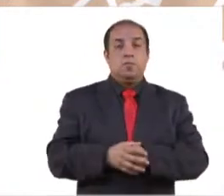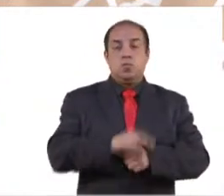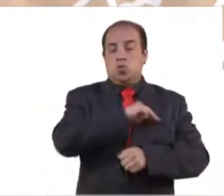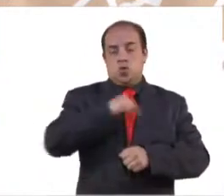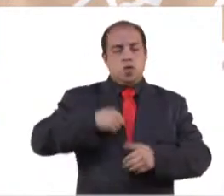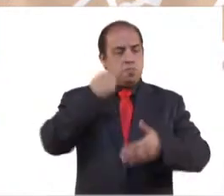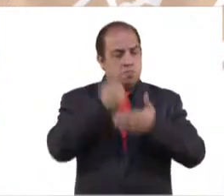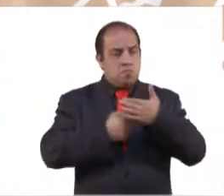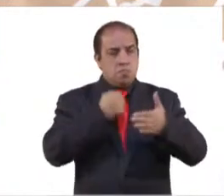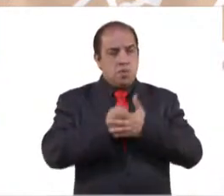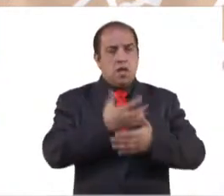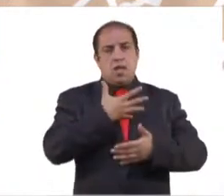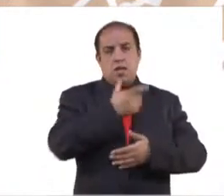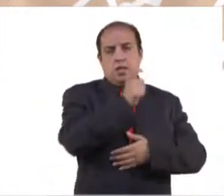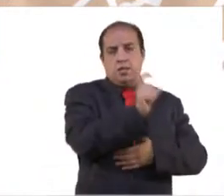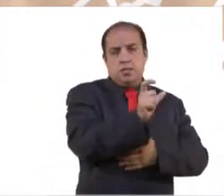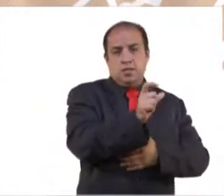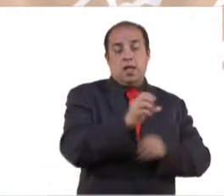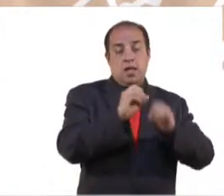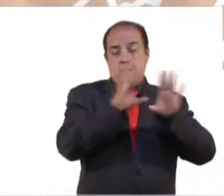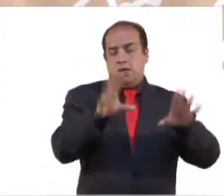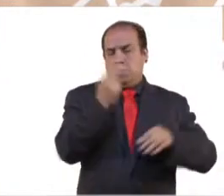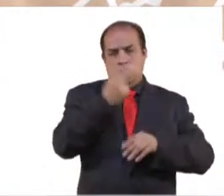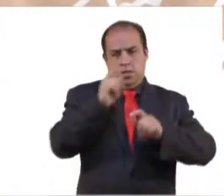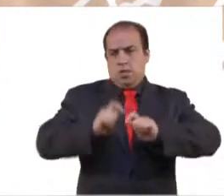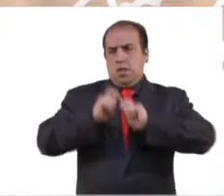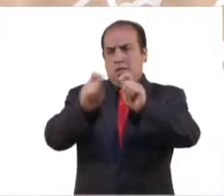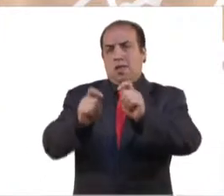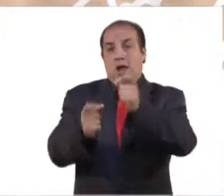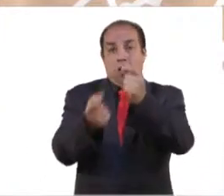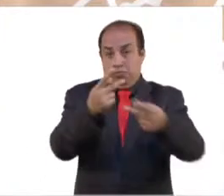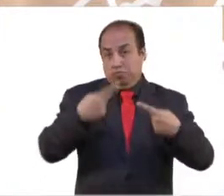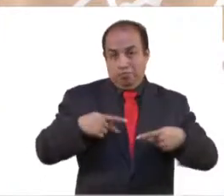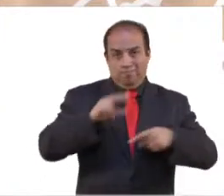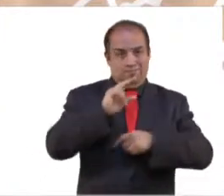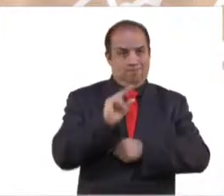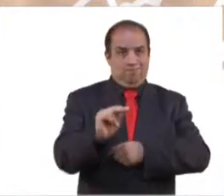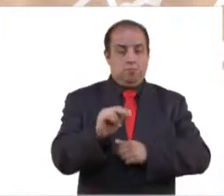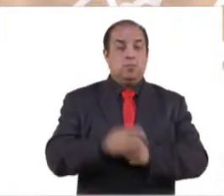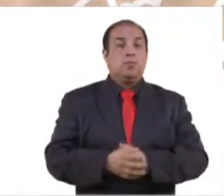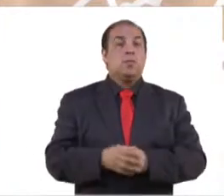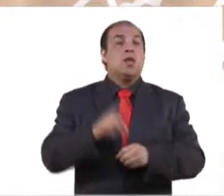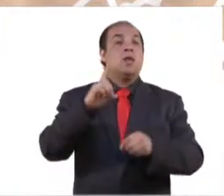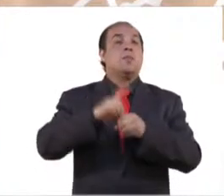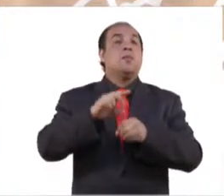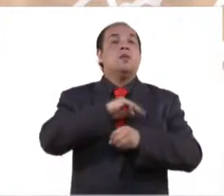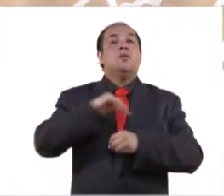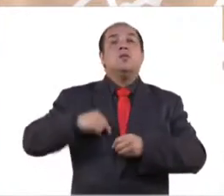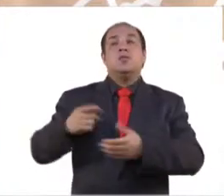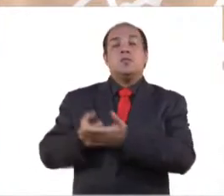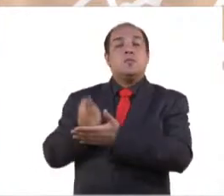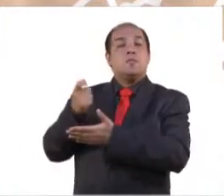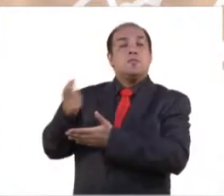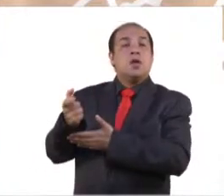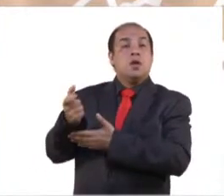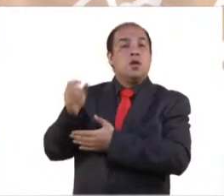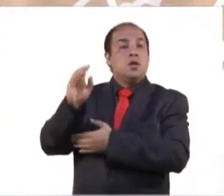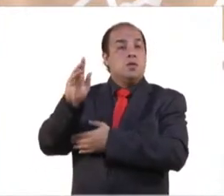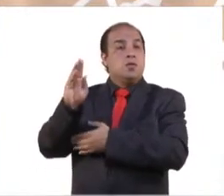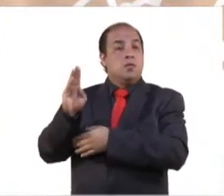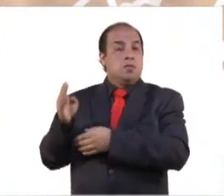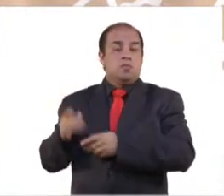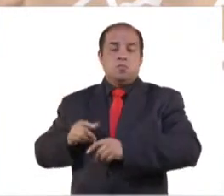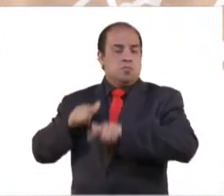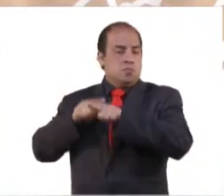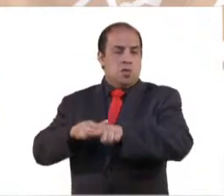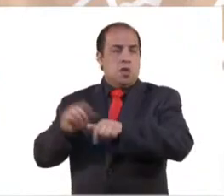su tarjeta y que quede claro que no se la tienen que entregar a nadie, ¿no? Y el depósito de nosotros seguirá en el Banco del